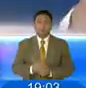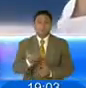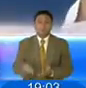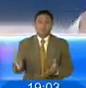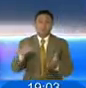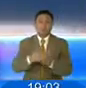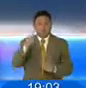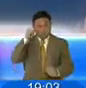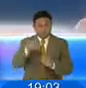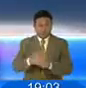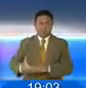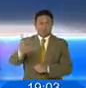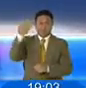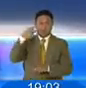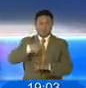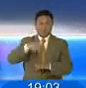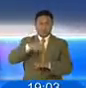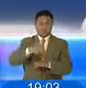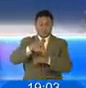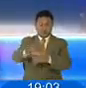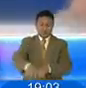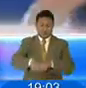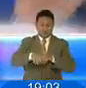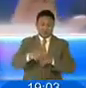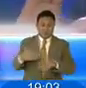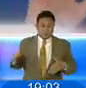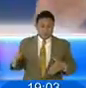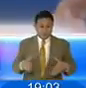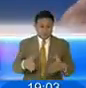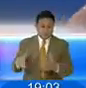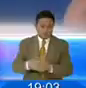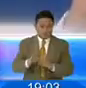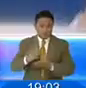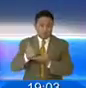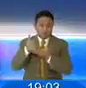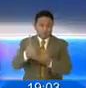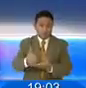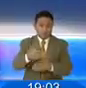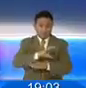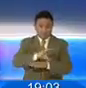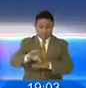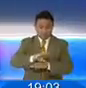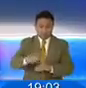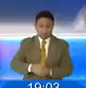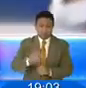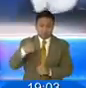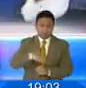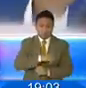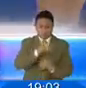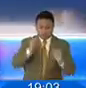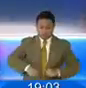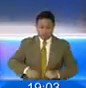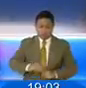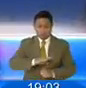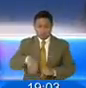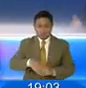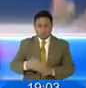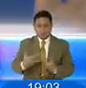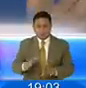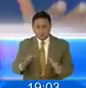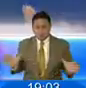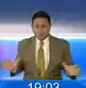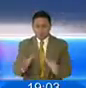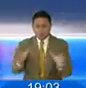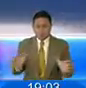vocación agrícola y pecuaria, dar valor agregado al campo. Nosotros pondremos todo nuestro interés